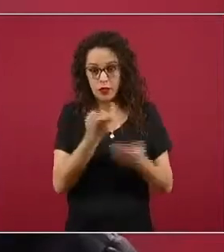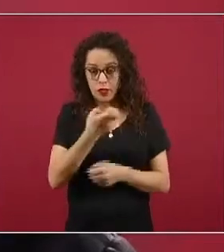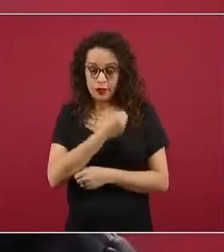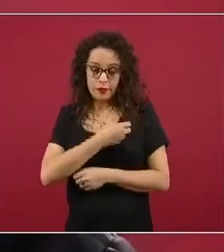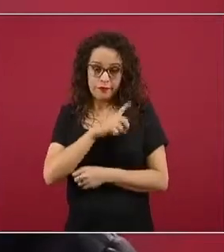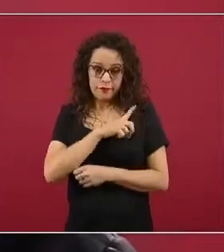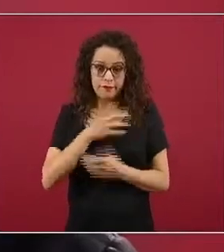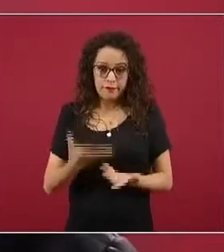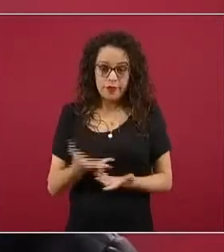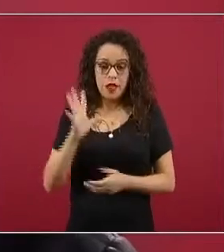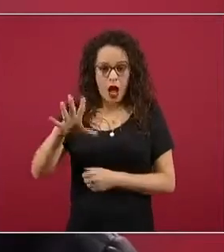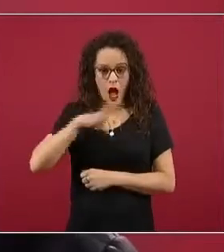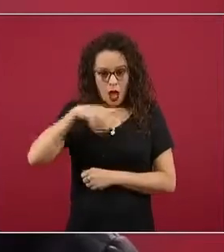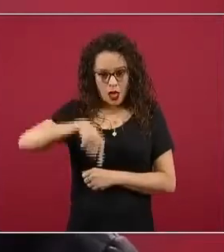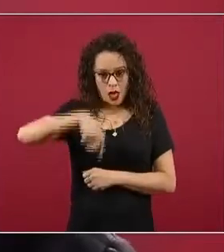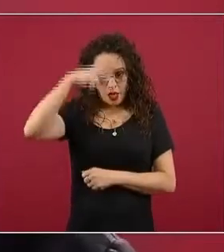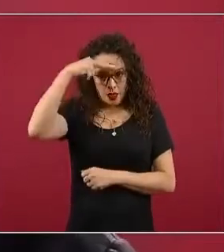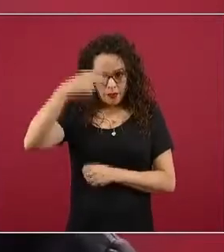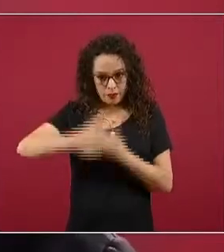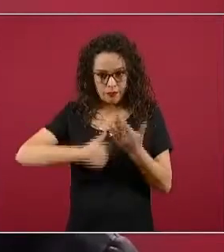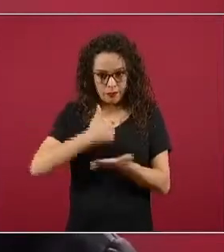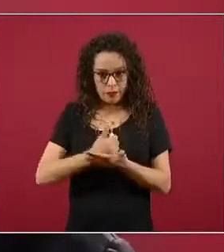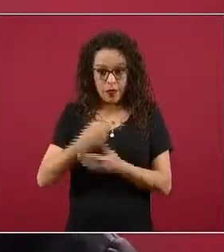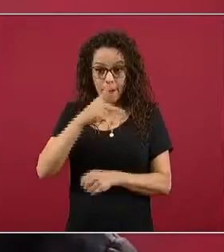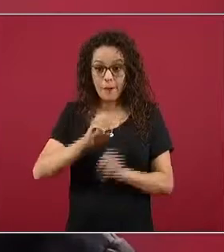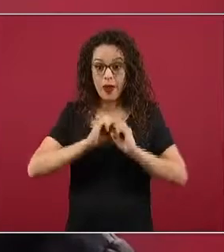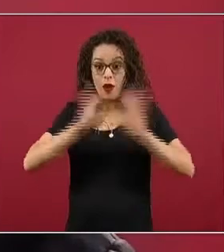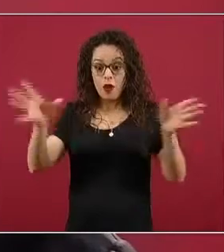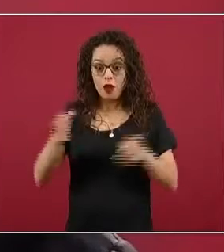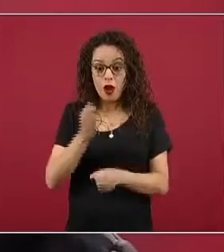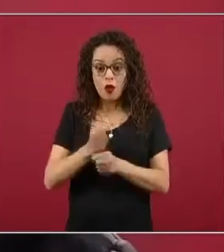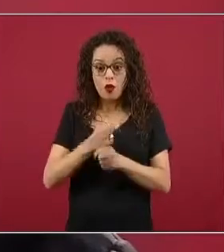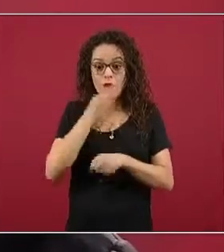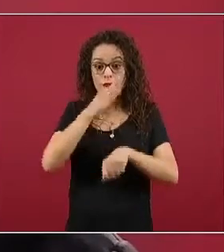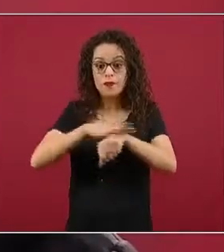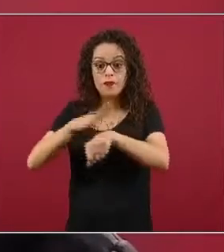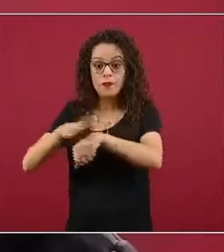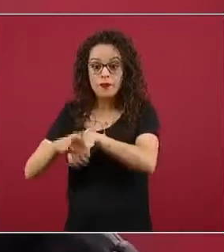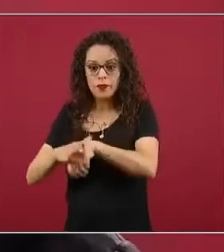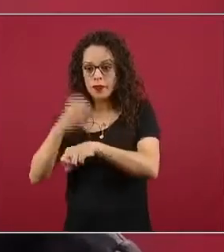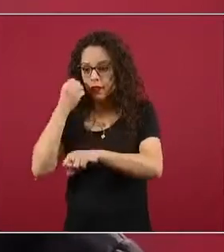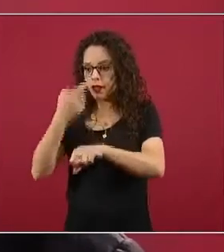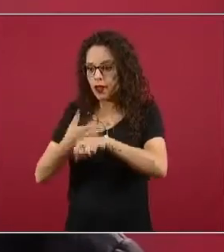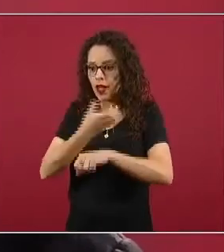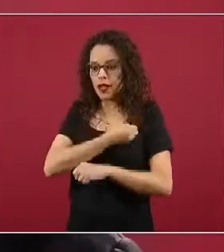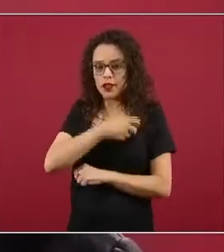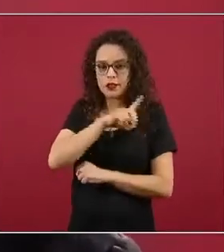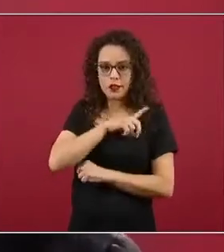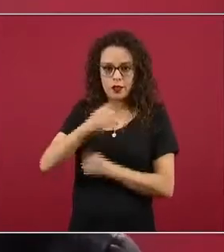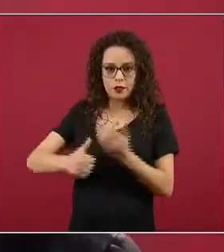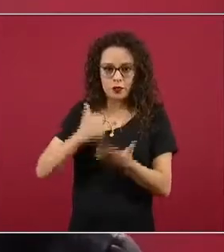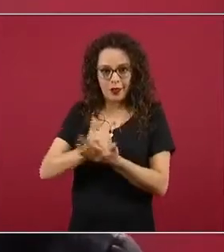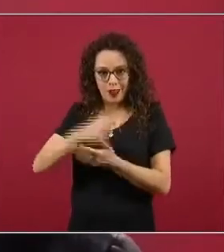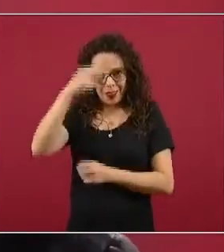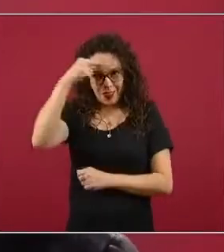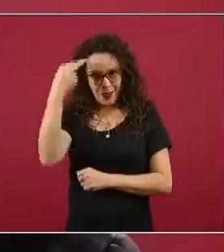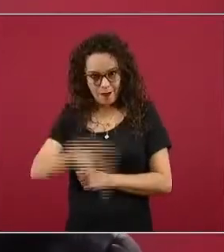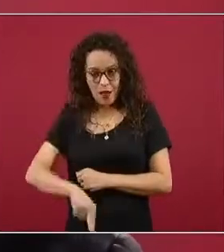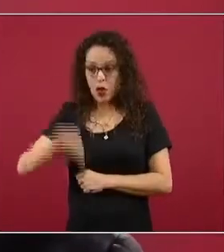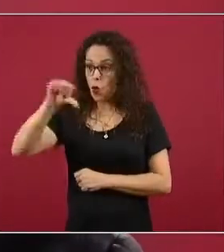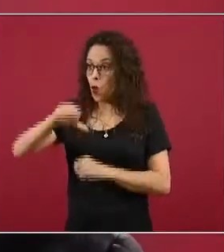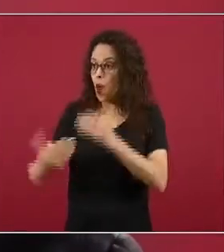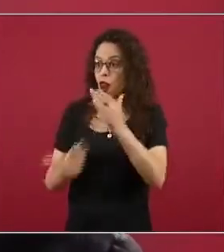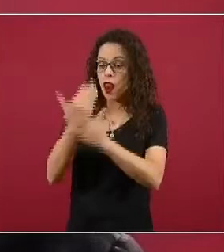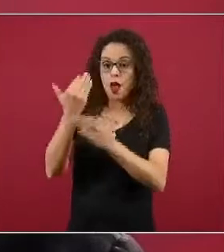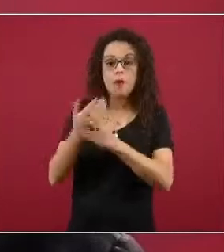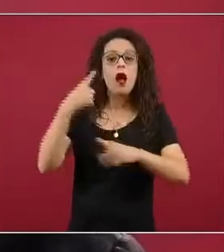ya en la Ciudad de México, pero este llamado claro que hace ahora la Secretaria de Salud de la Ciudad de México, que lo hizo esta mañana